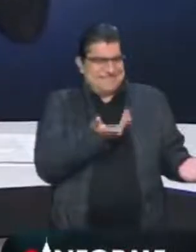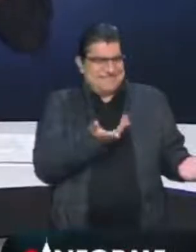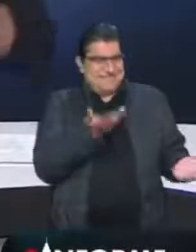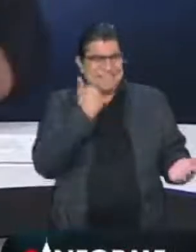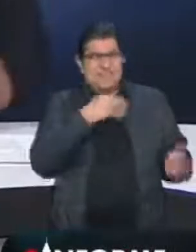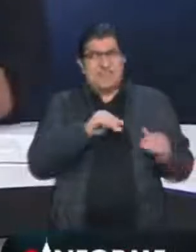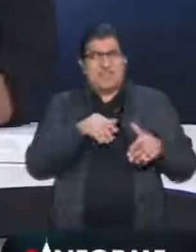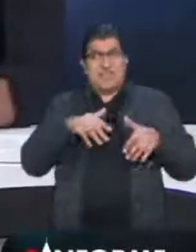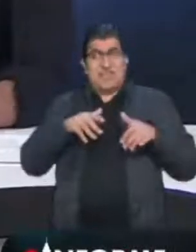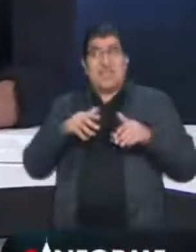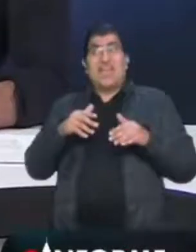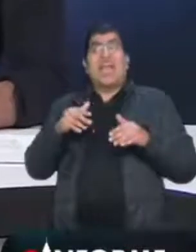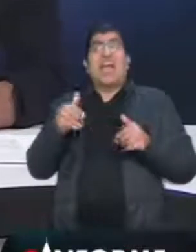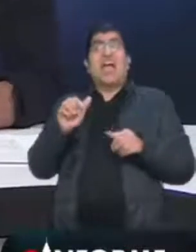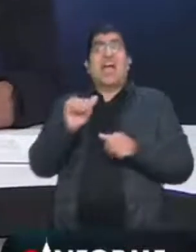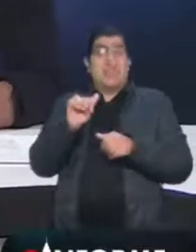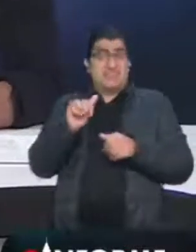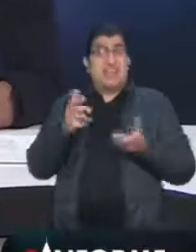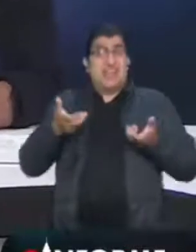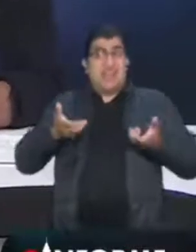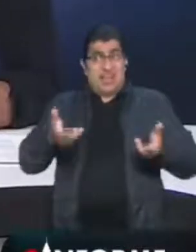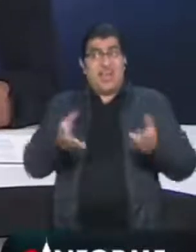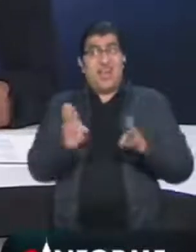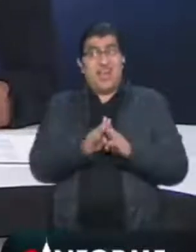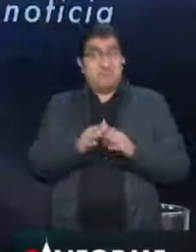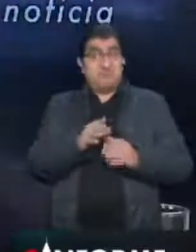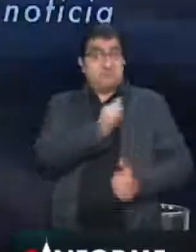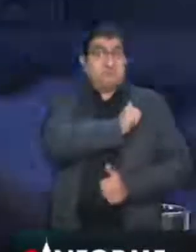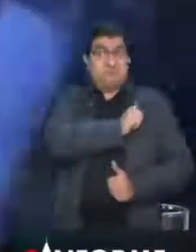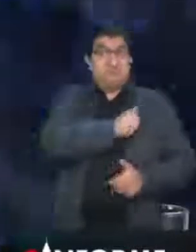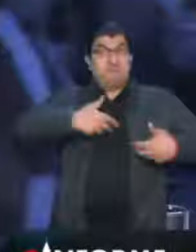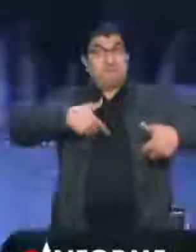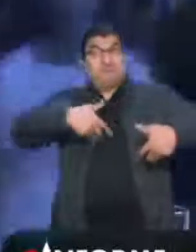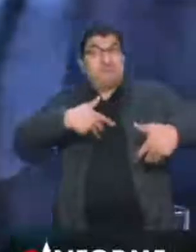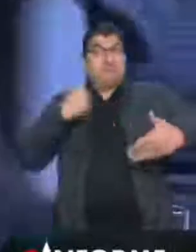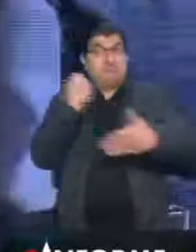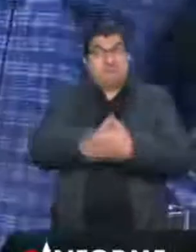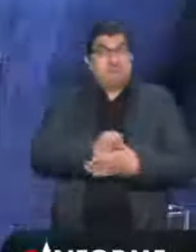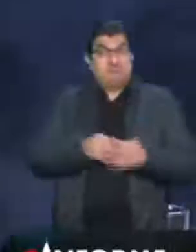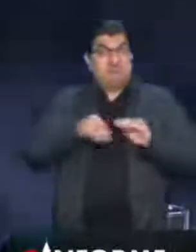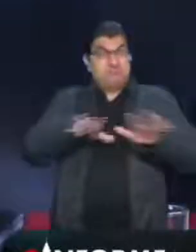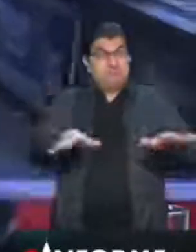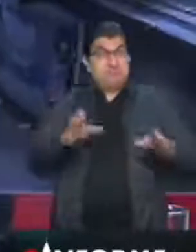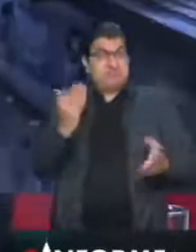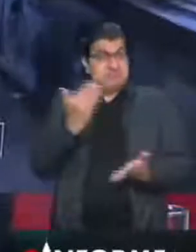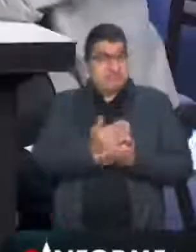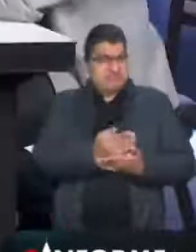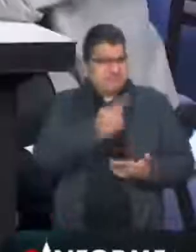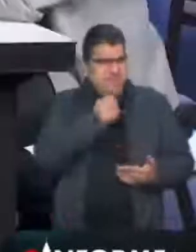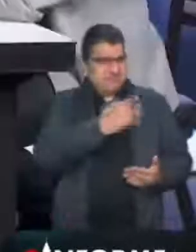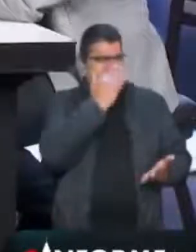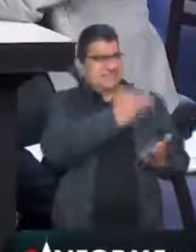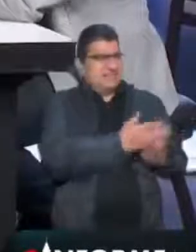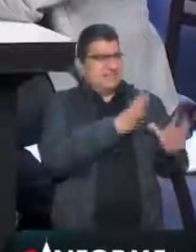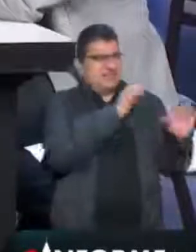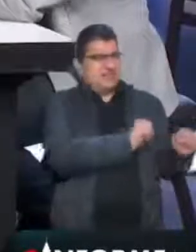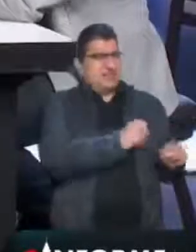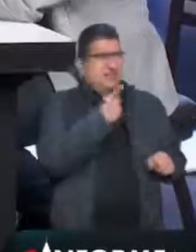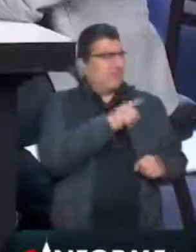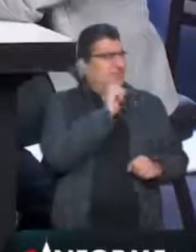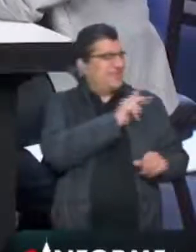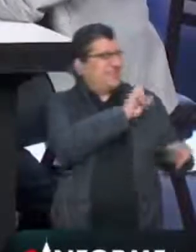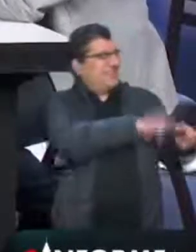las calles, ¿no? No hay detenciones arbitrarias. Es decir, ¿de dónde saca que hay un golpe de Estado? ¿La contuvieron? Sí, claro. ¿Tipo siéntese señora?